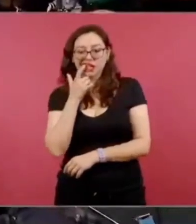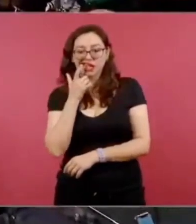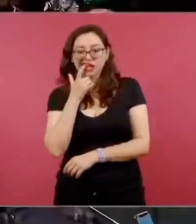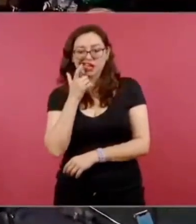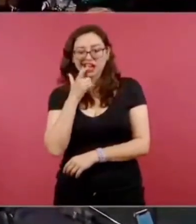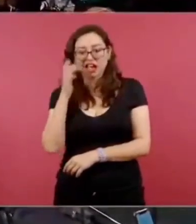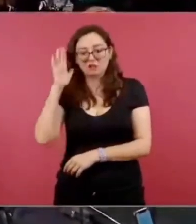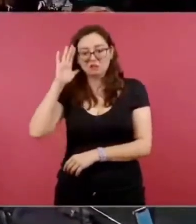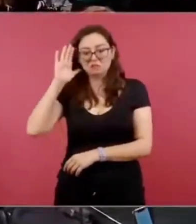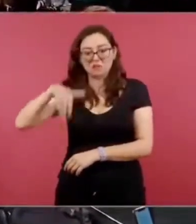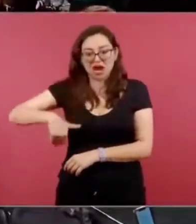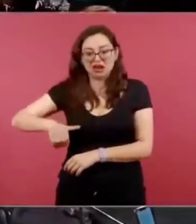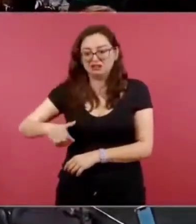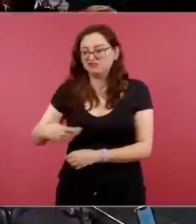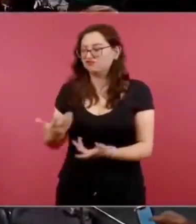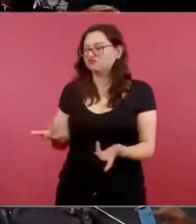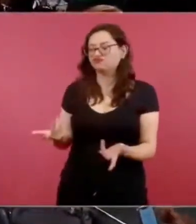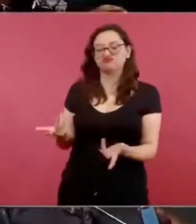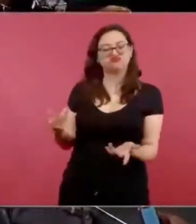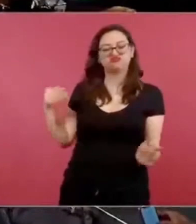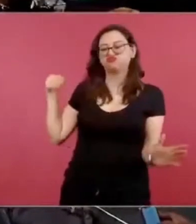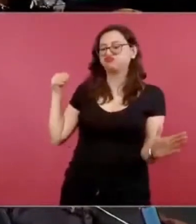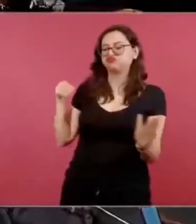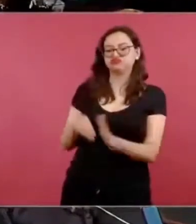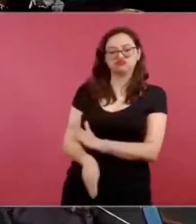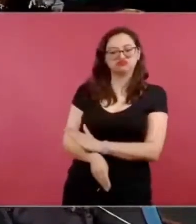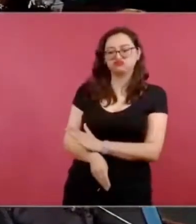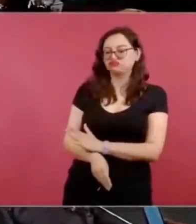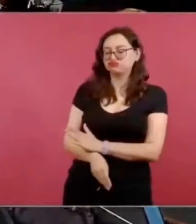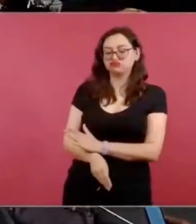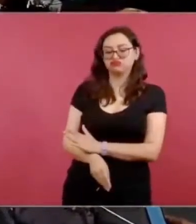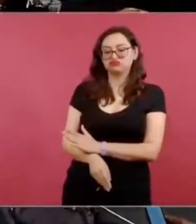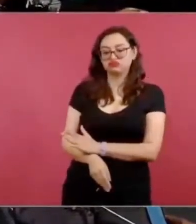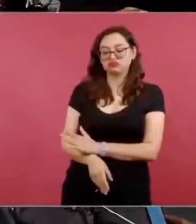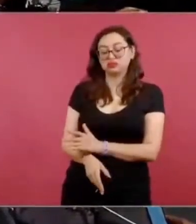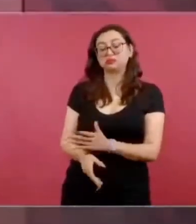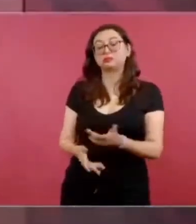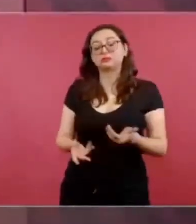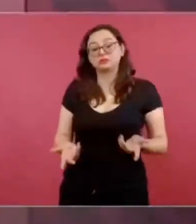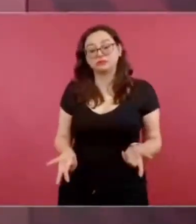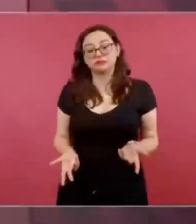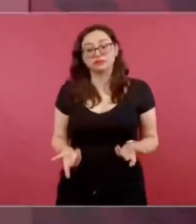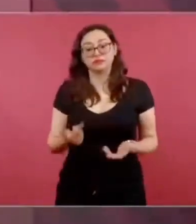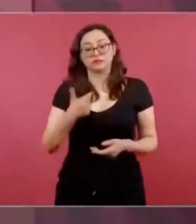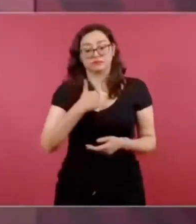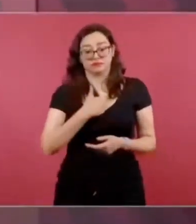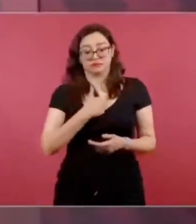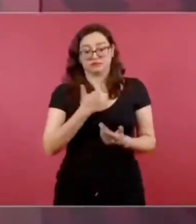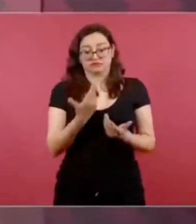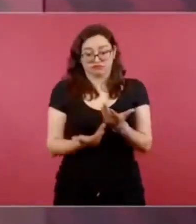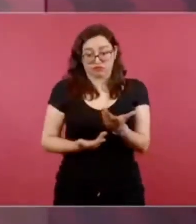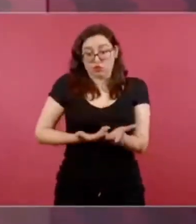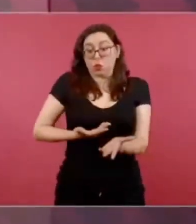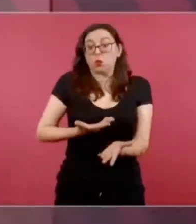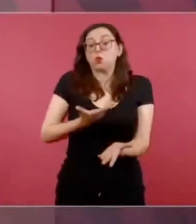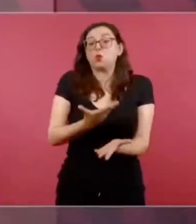Por eso mi propuesta, que no es lo único que debe de